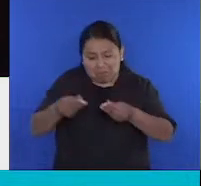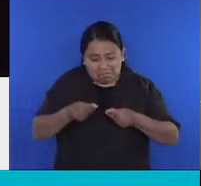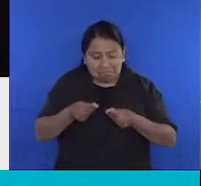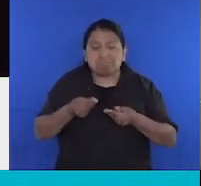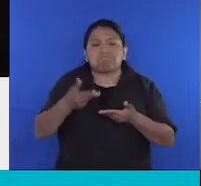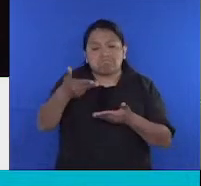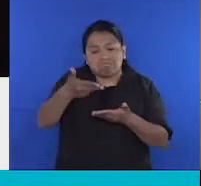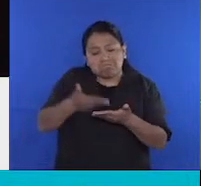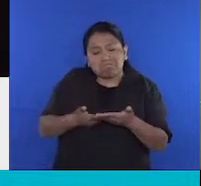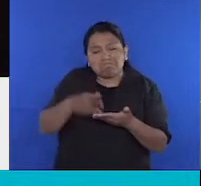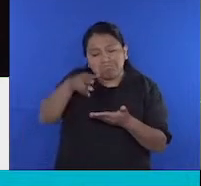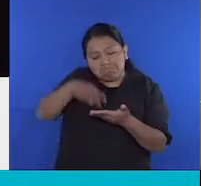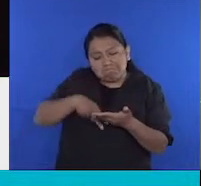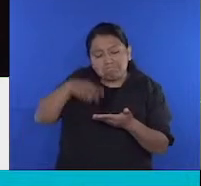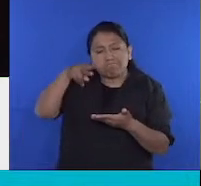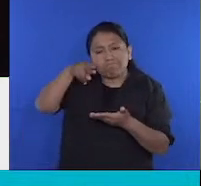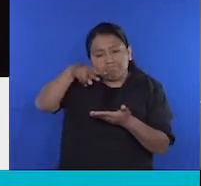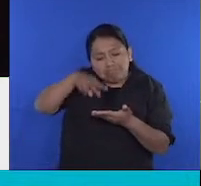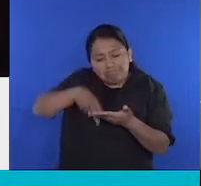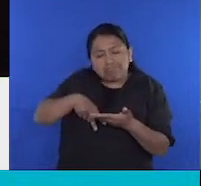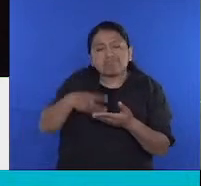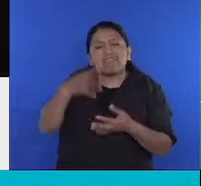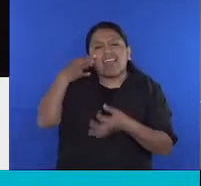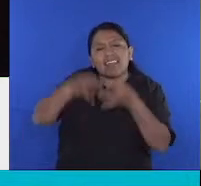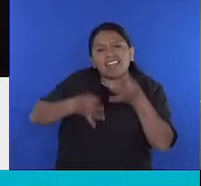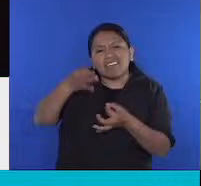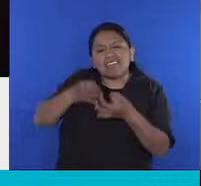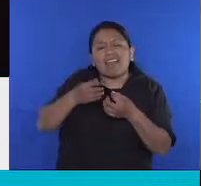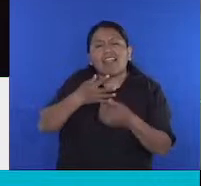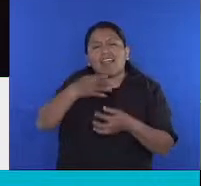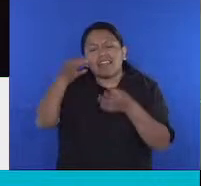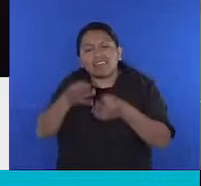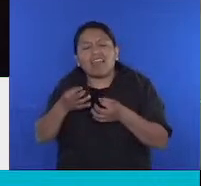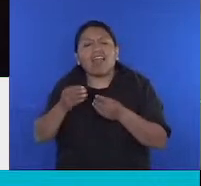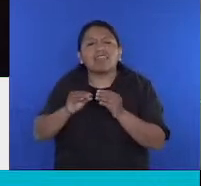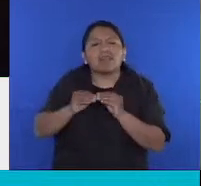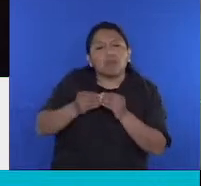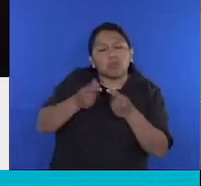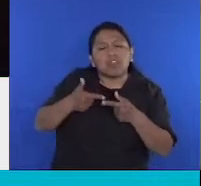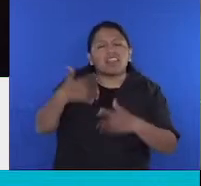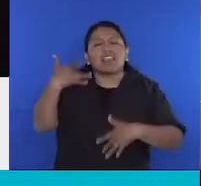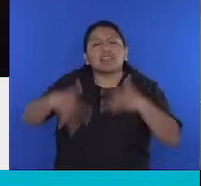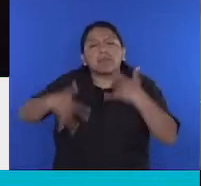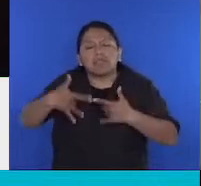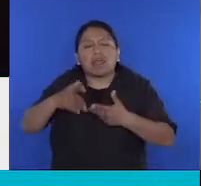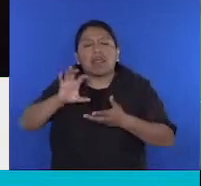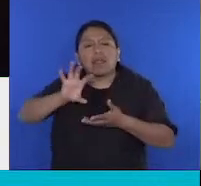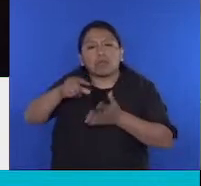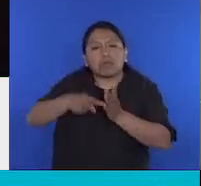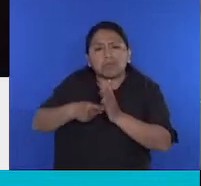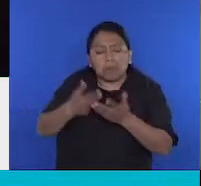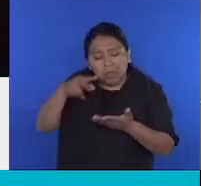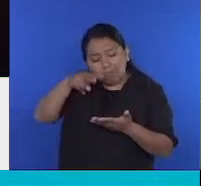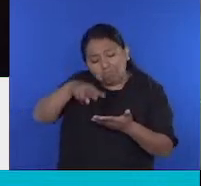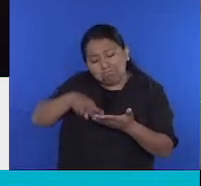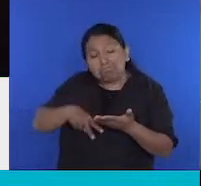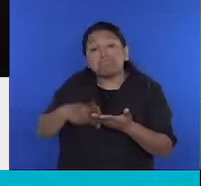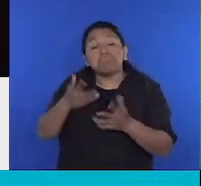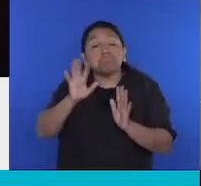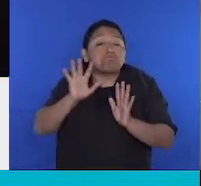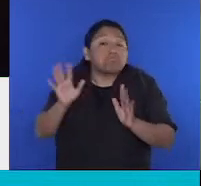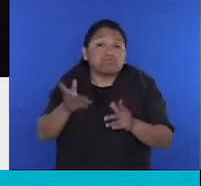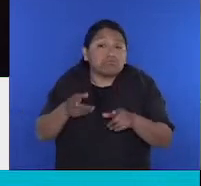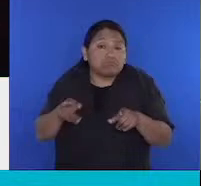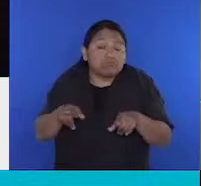cuál era la realidad de la problemática de las emergencias en la provincia de Buenos Aires, e hicimos lo que hay que hacer, que es comunicarnos con